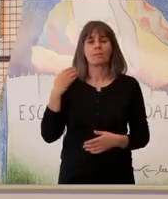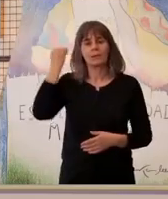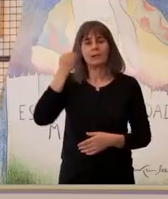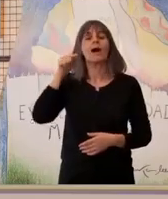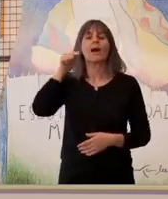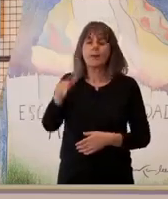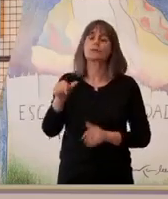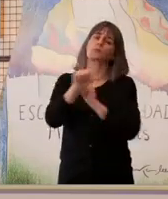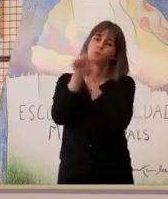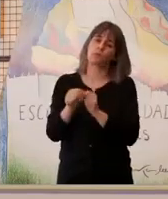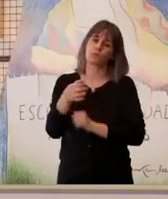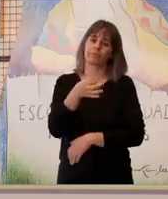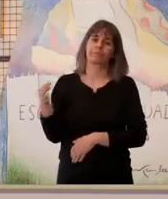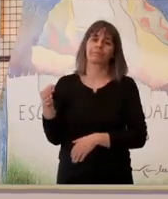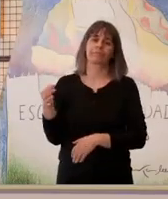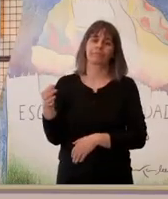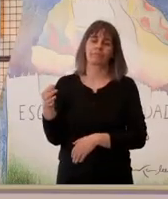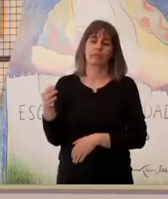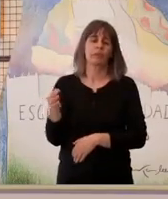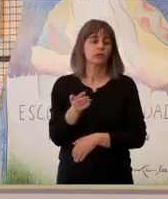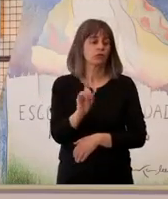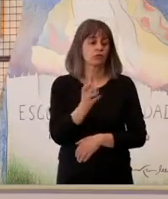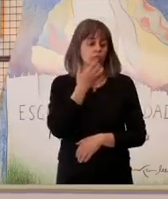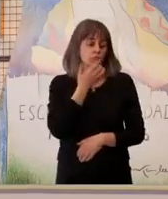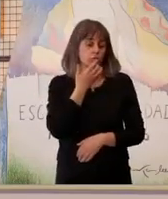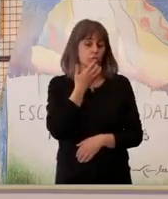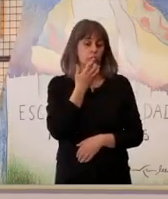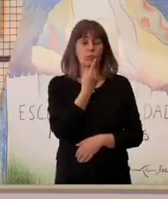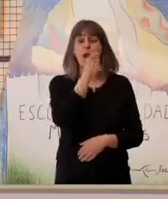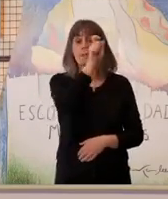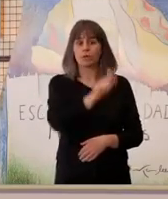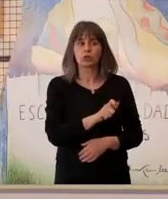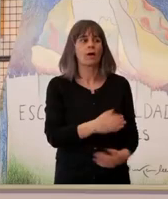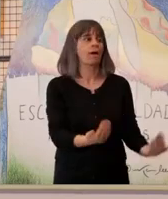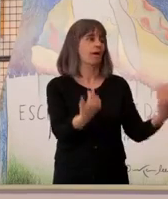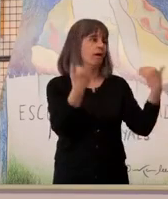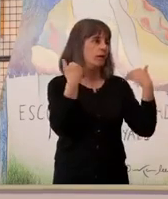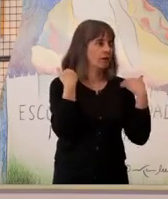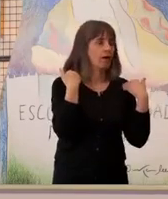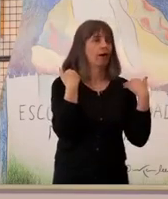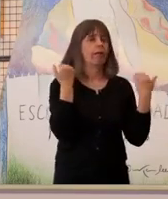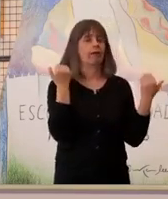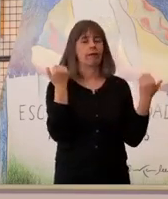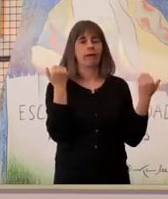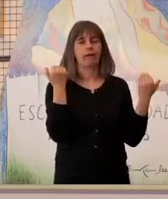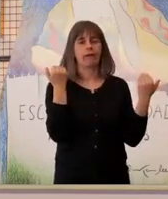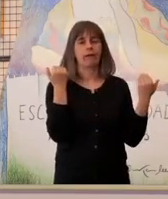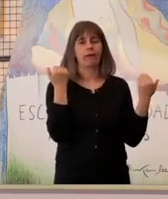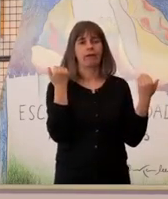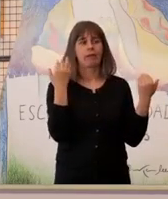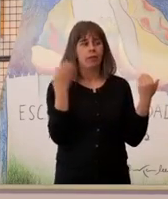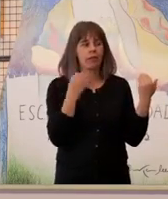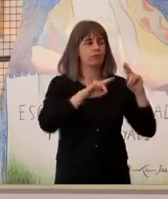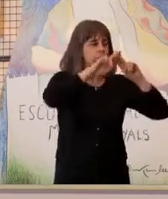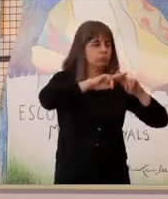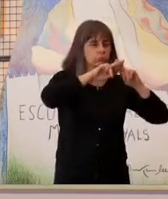el método es decir no que tengas una una persona encargada con un encargada de esto